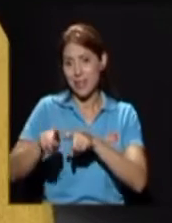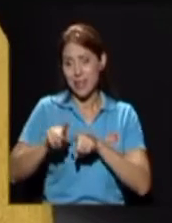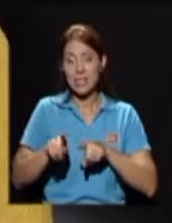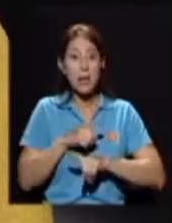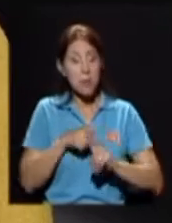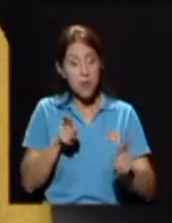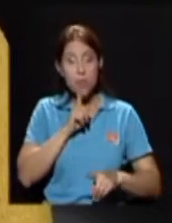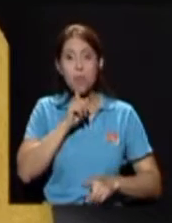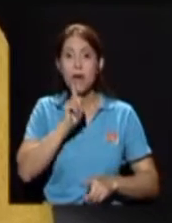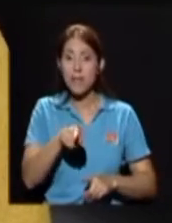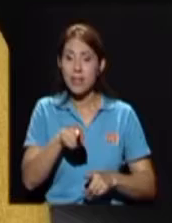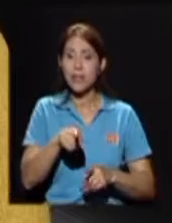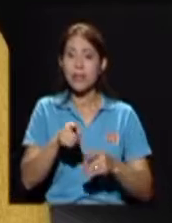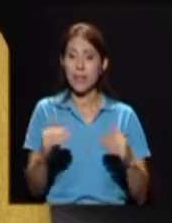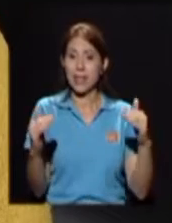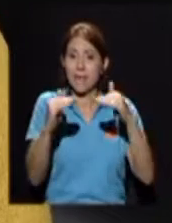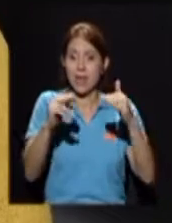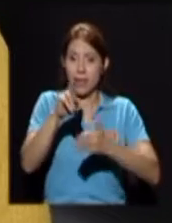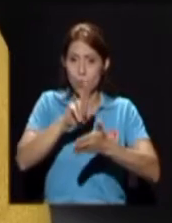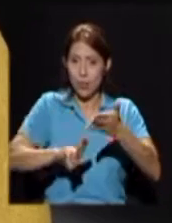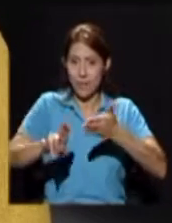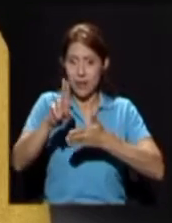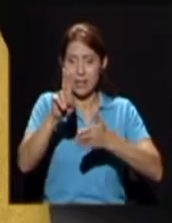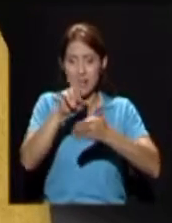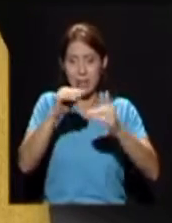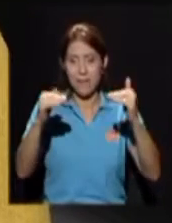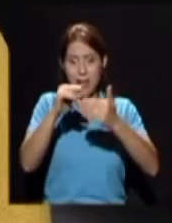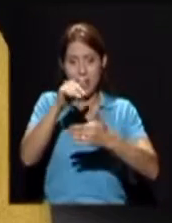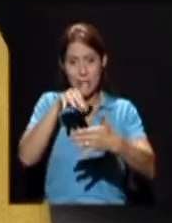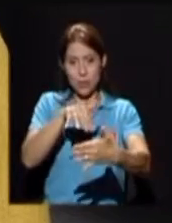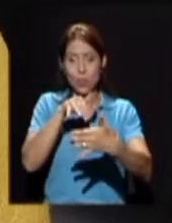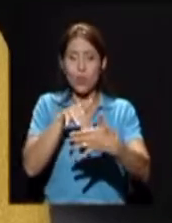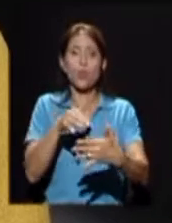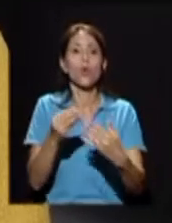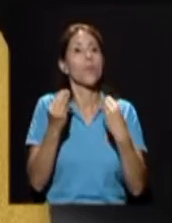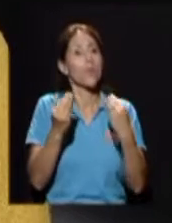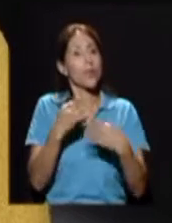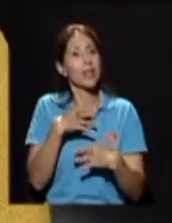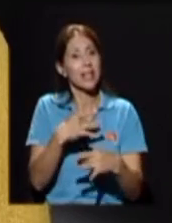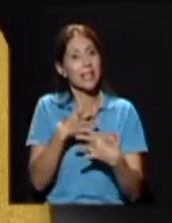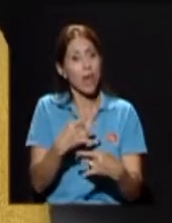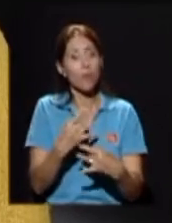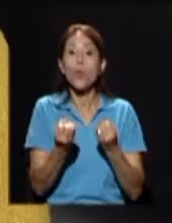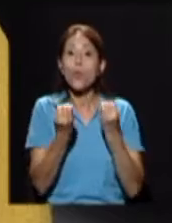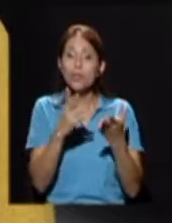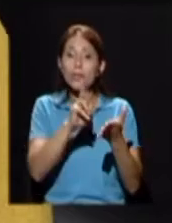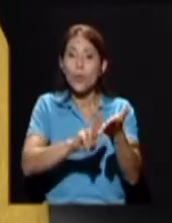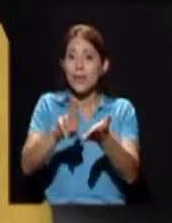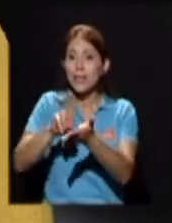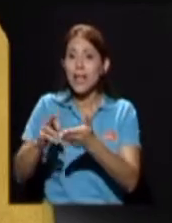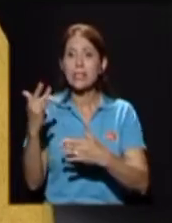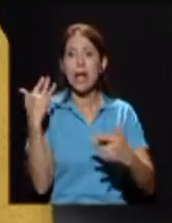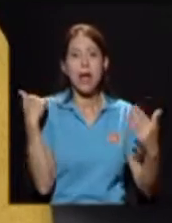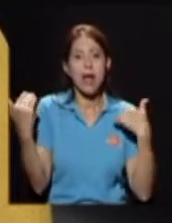muy bien la academia, sí, definitivamente, hemos tenido mucho interés de universidades, de ir a hacer presentaciones,